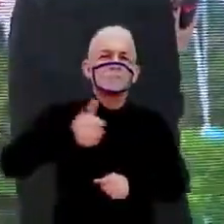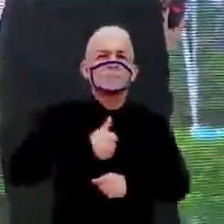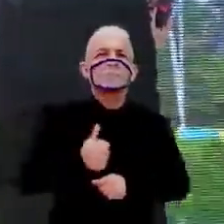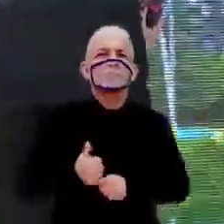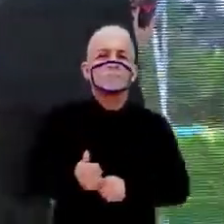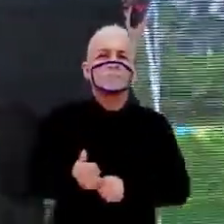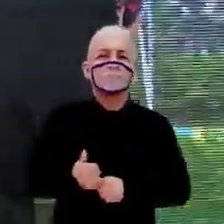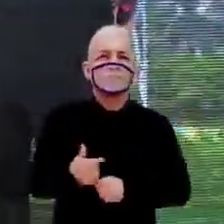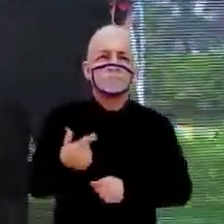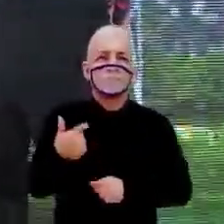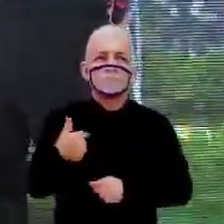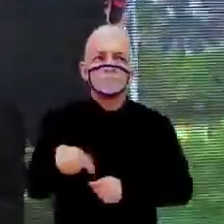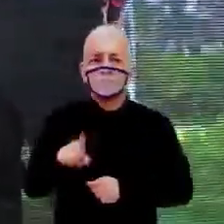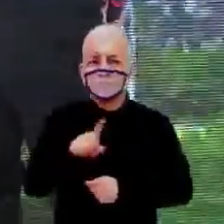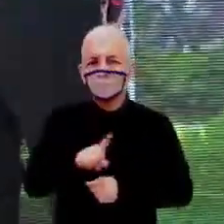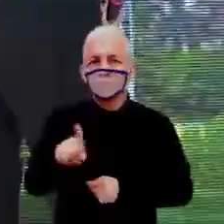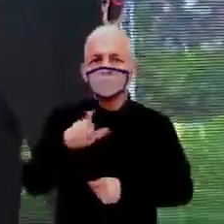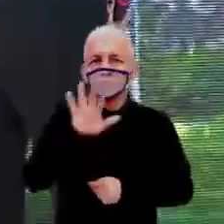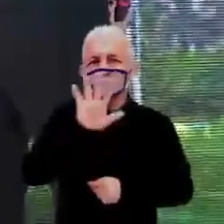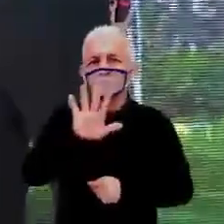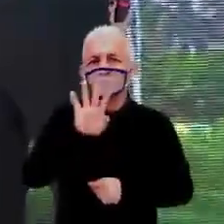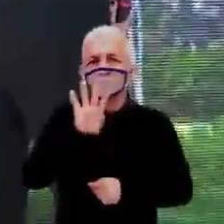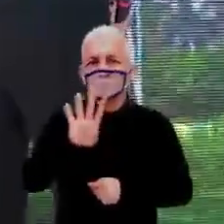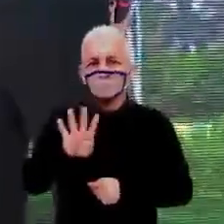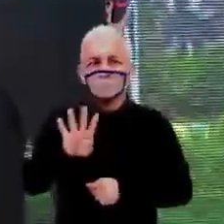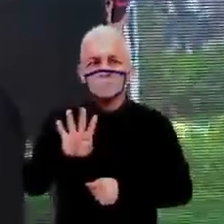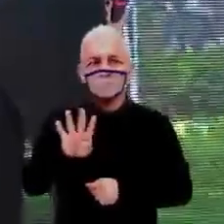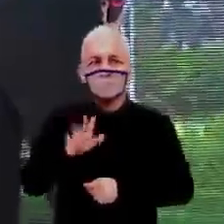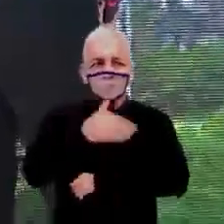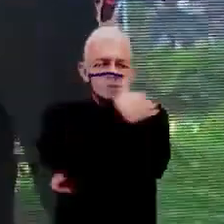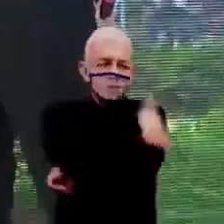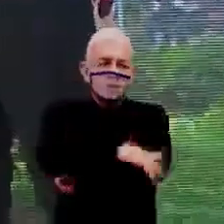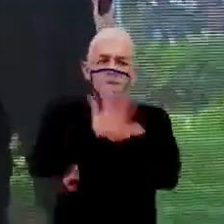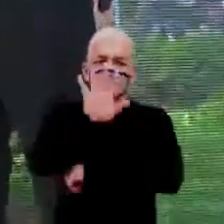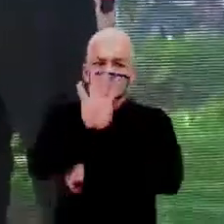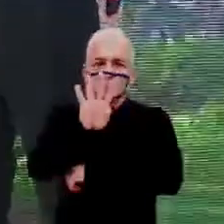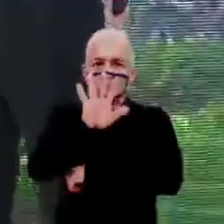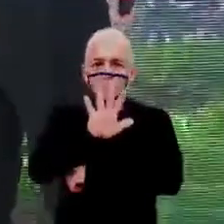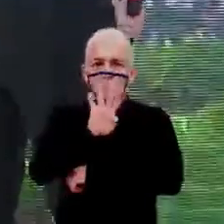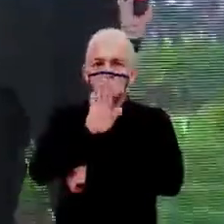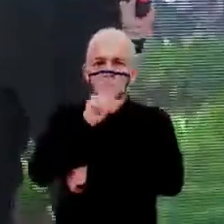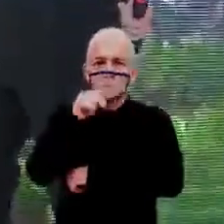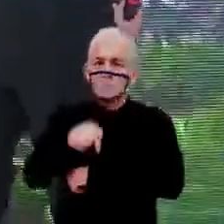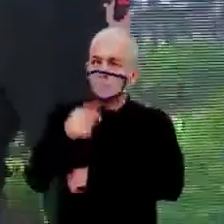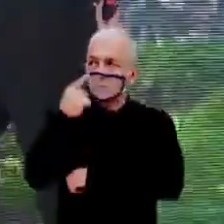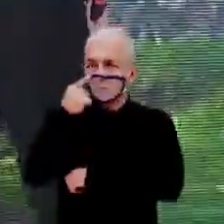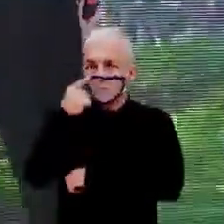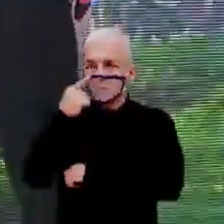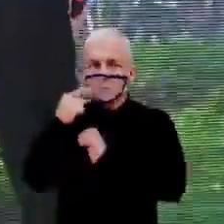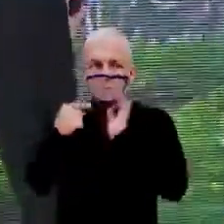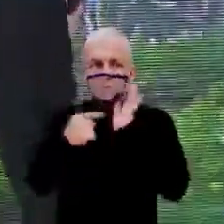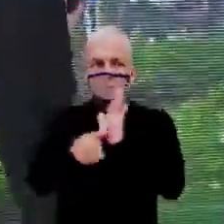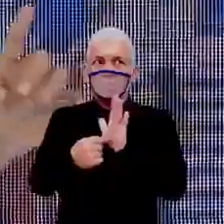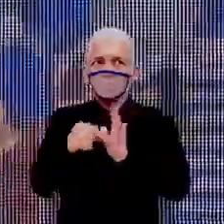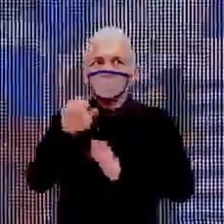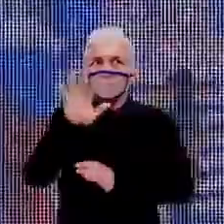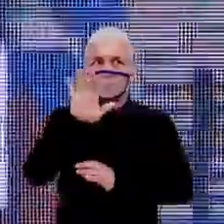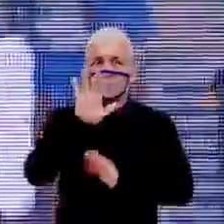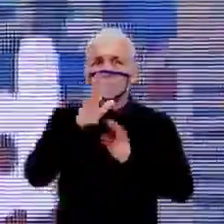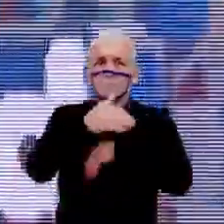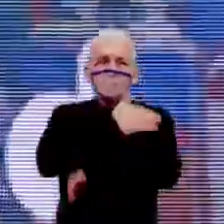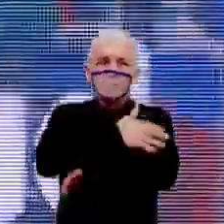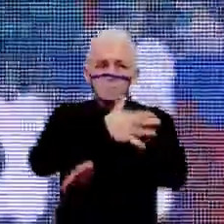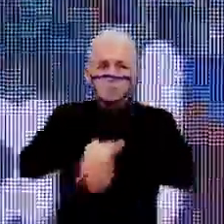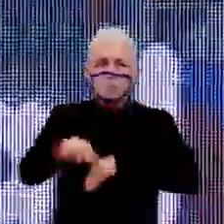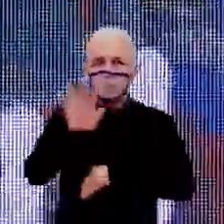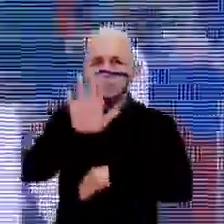ciudad. Por lo tanto, ahí en la carrera 54 ya podemos ver ese ejercicio. Hoy, ese piloto, desde la calle 54 hasta